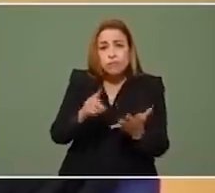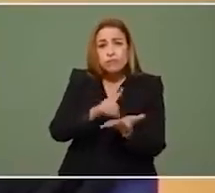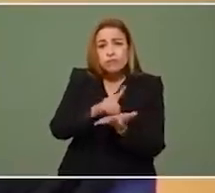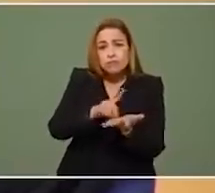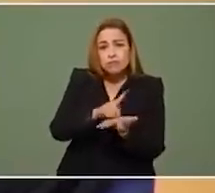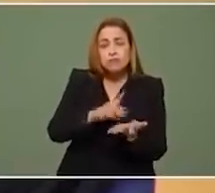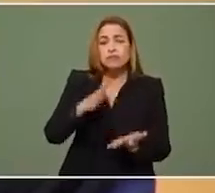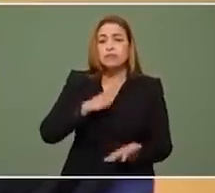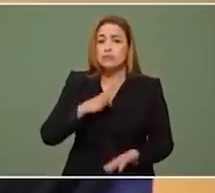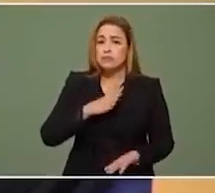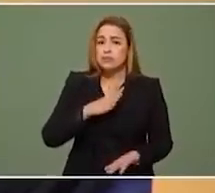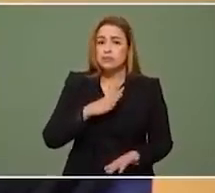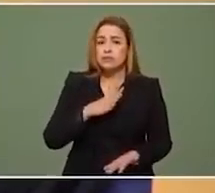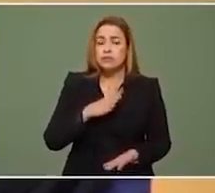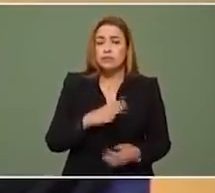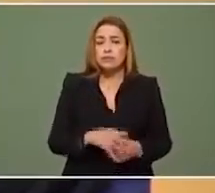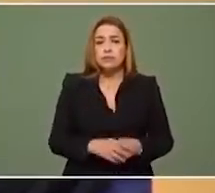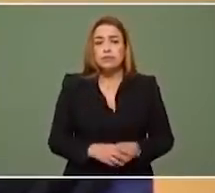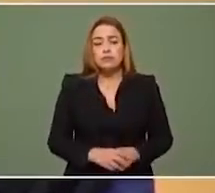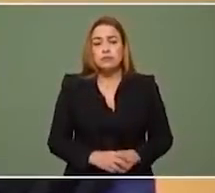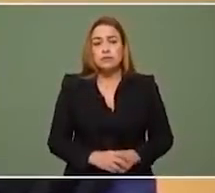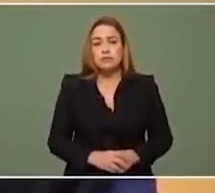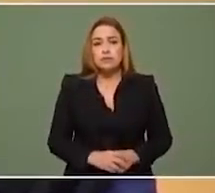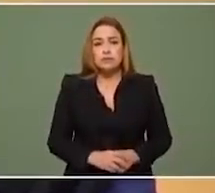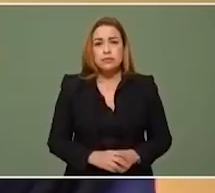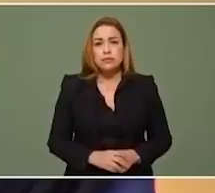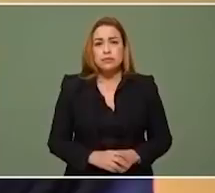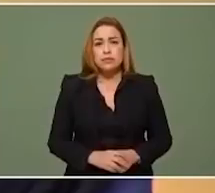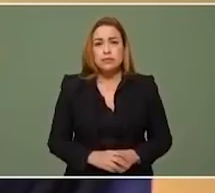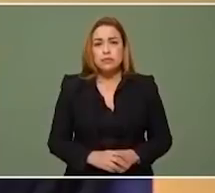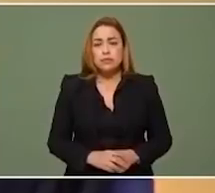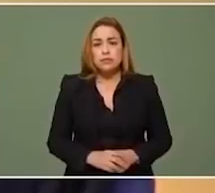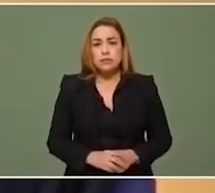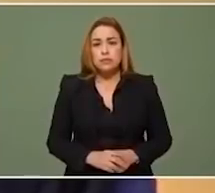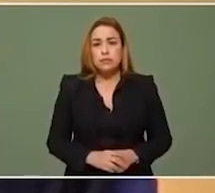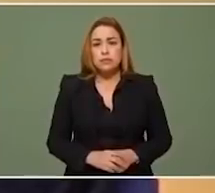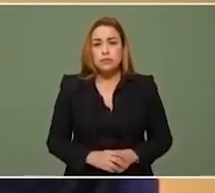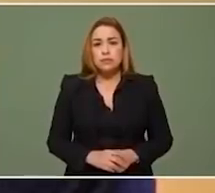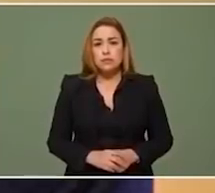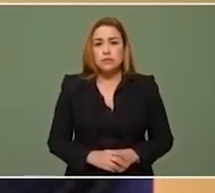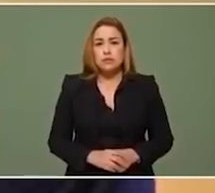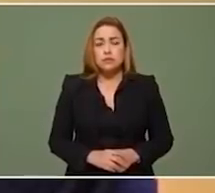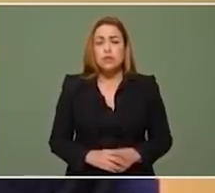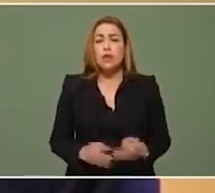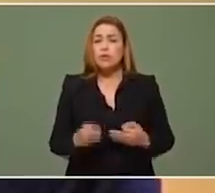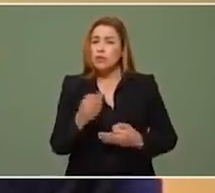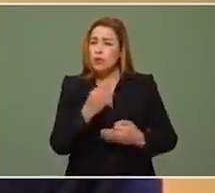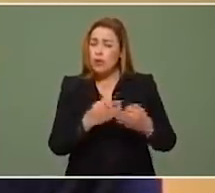todo esto es lo básico